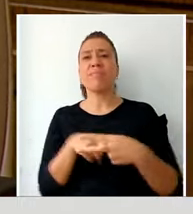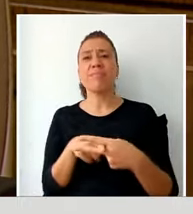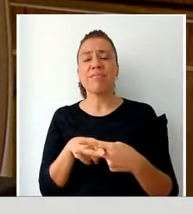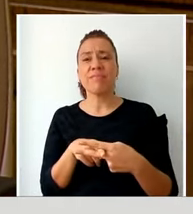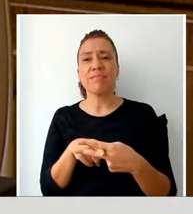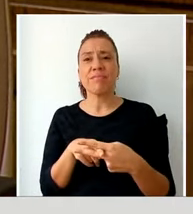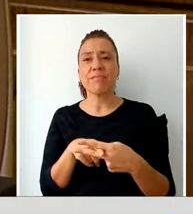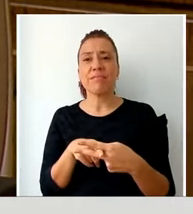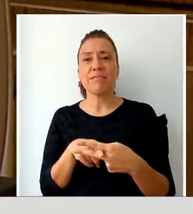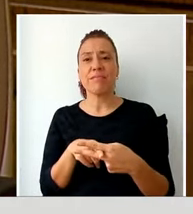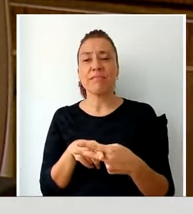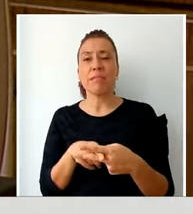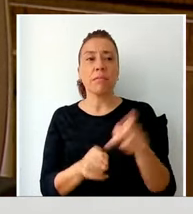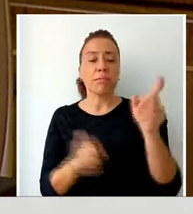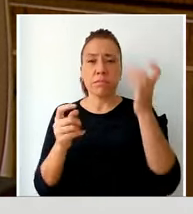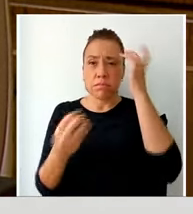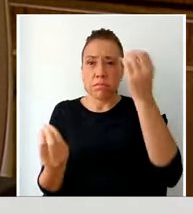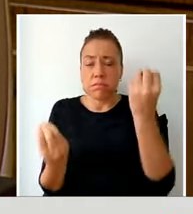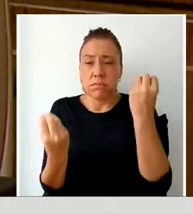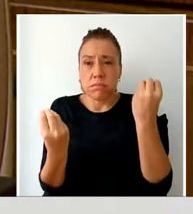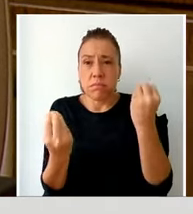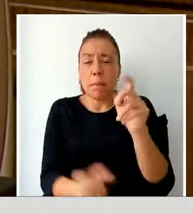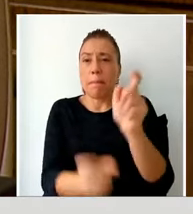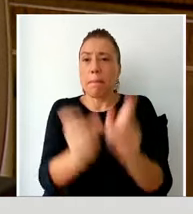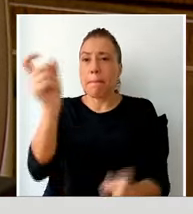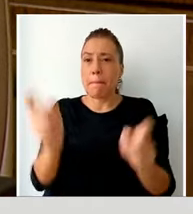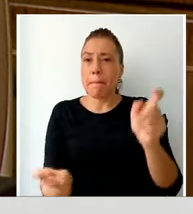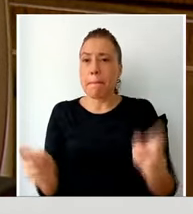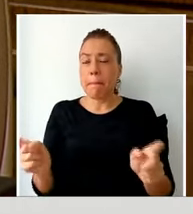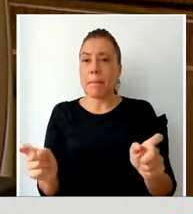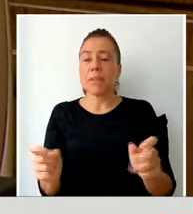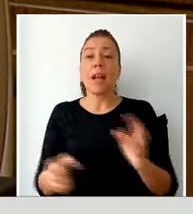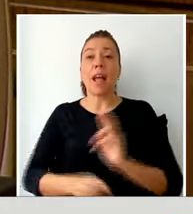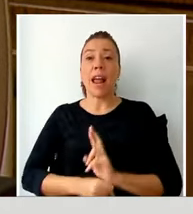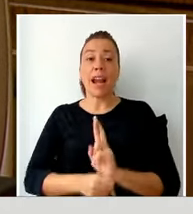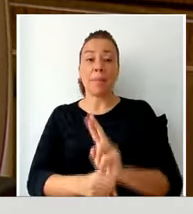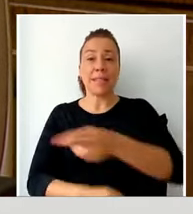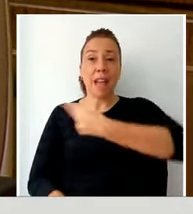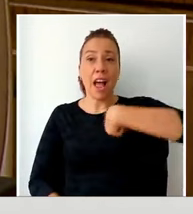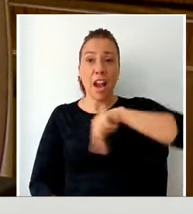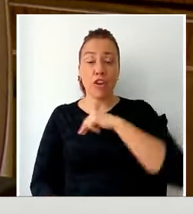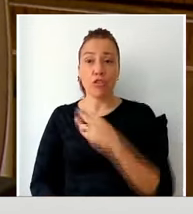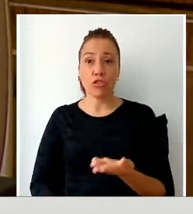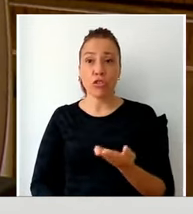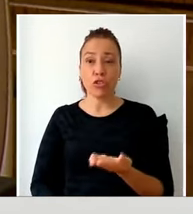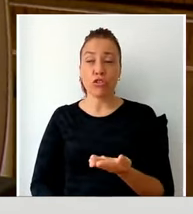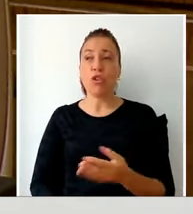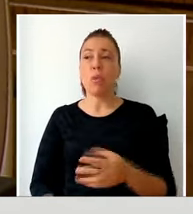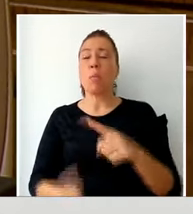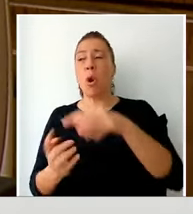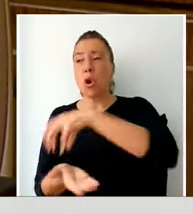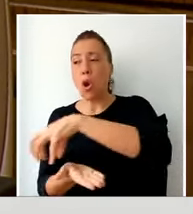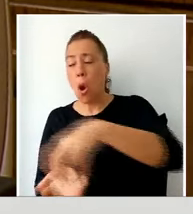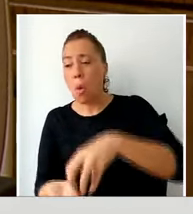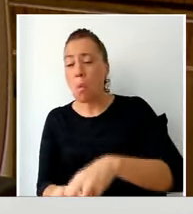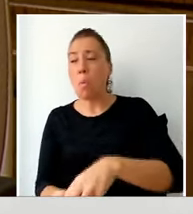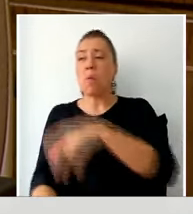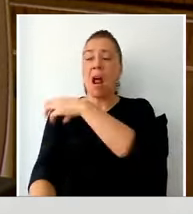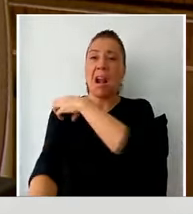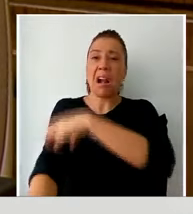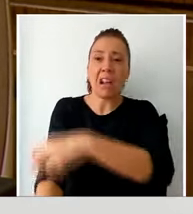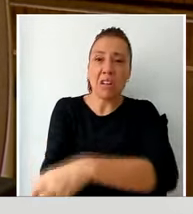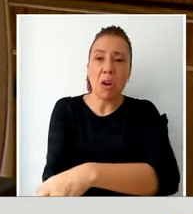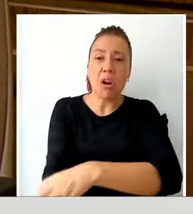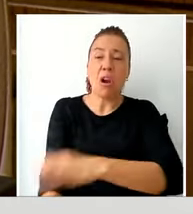talentos aquellas personas que nos representan a nivel comunal regional nacional en eventos